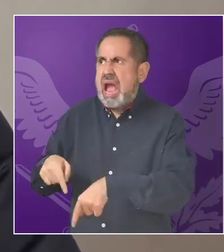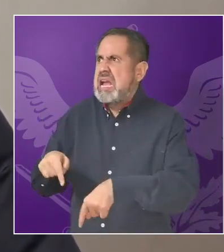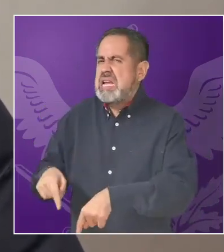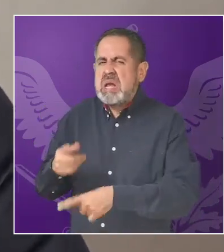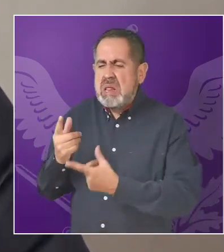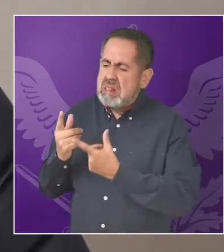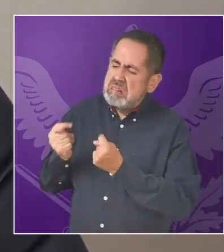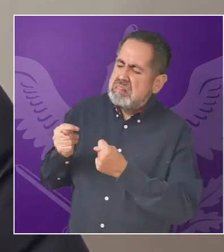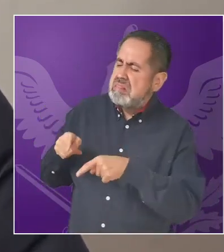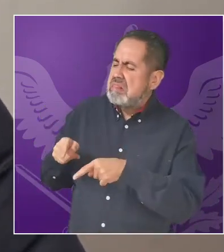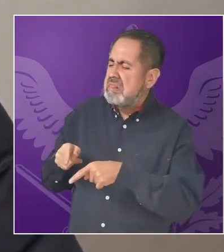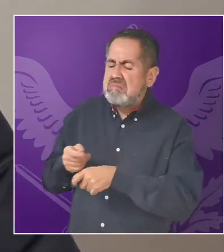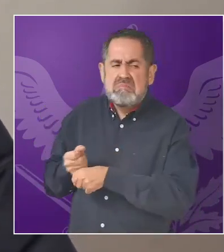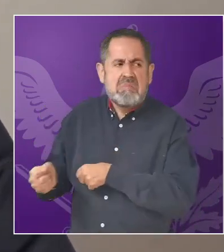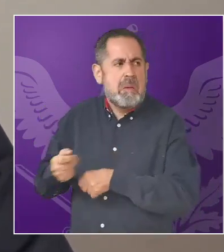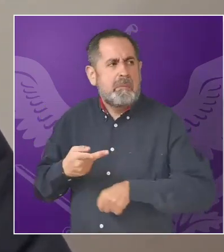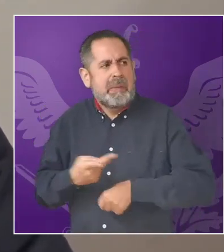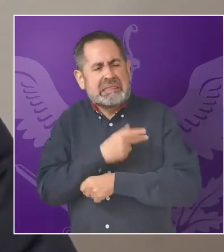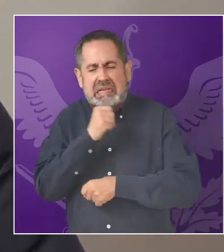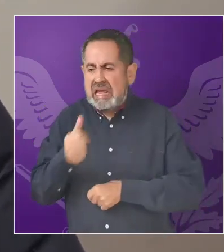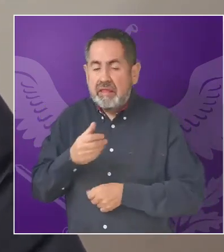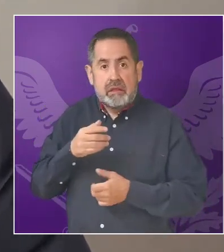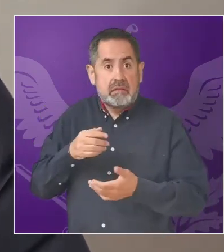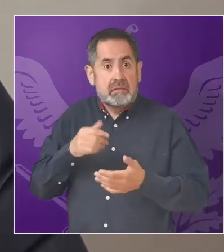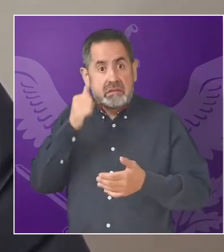en dónde estamos.